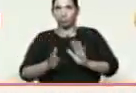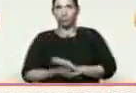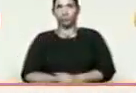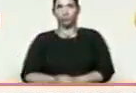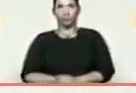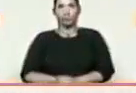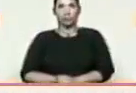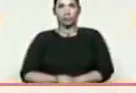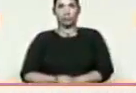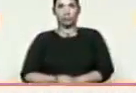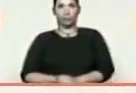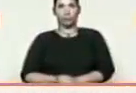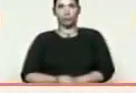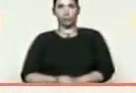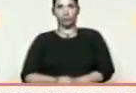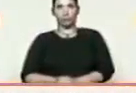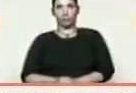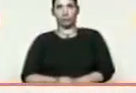Al menos. Y